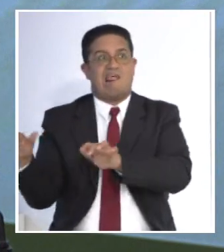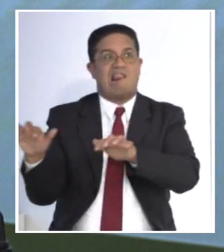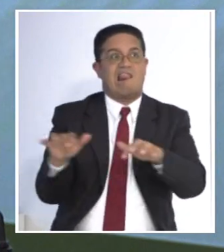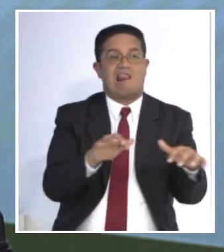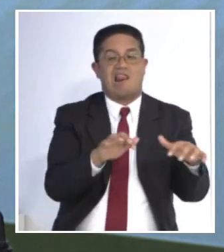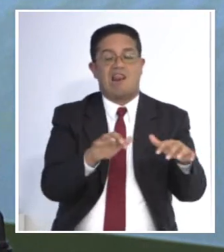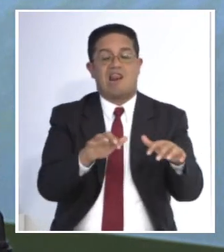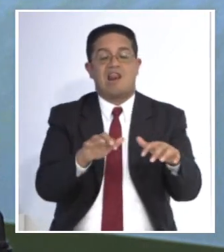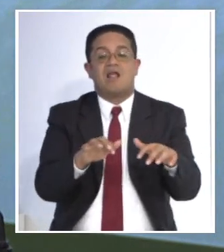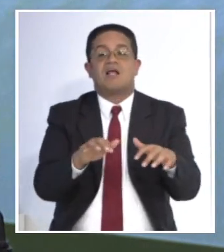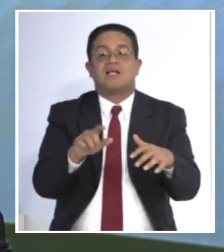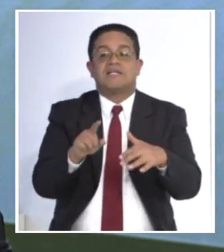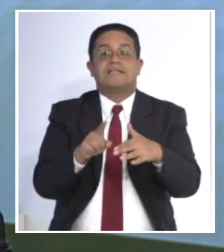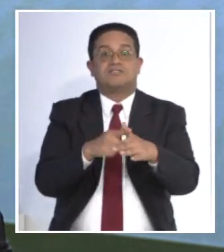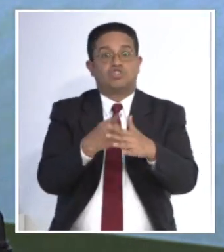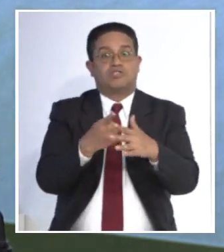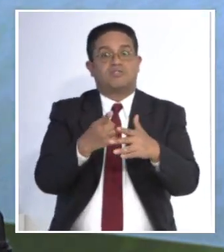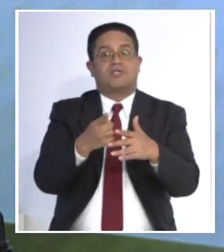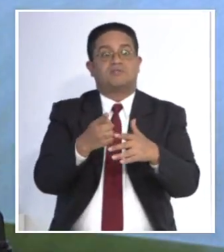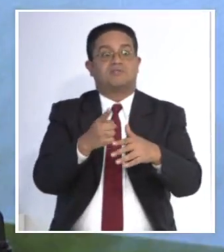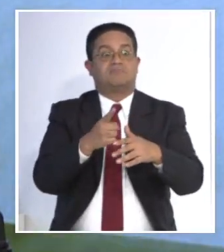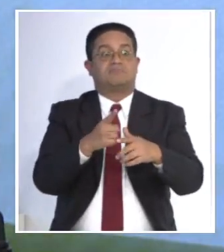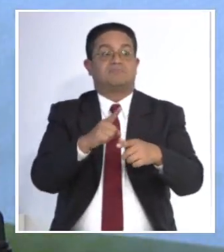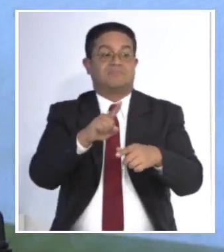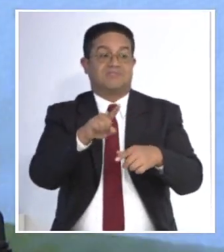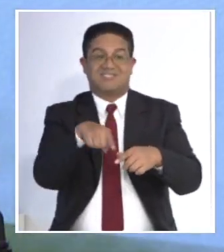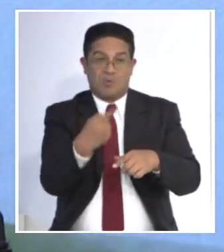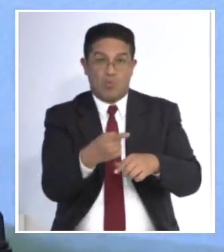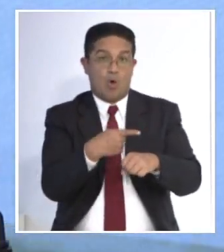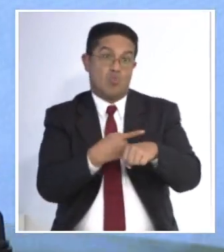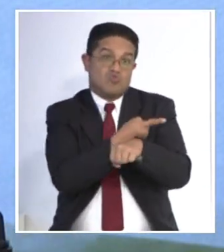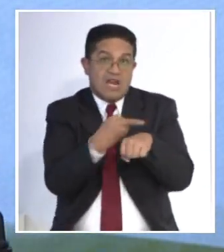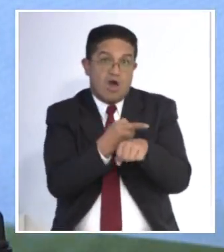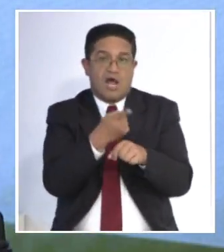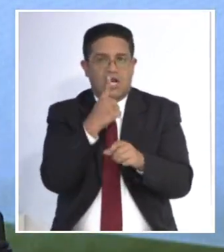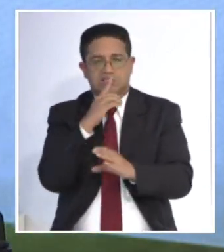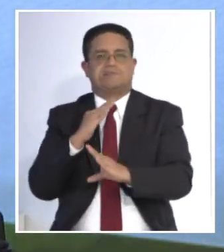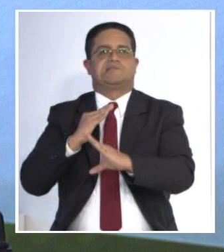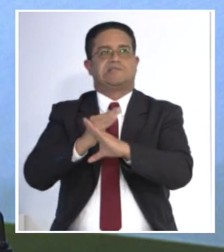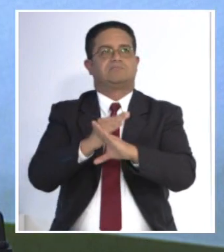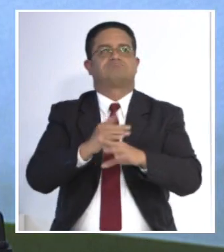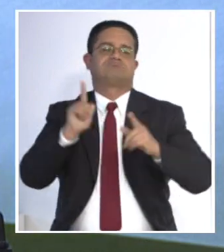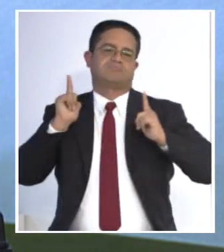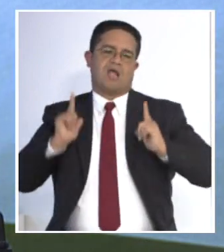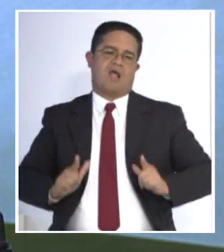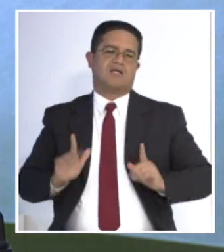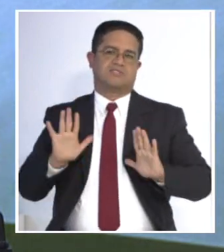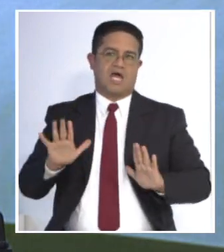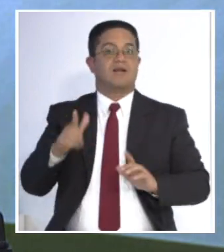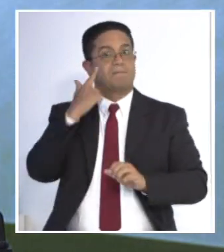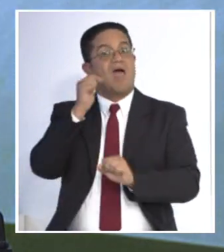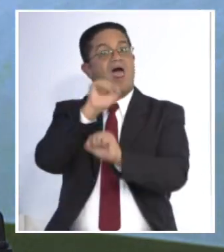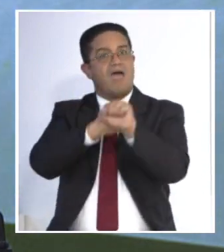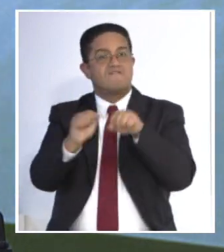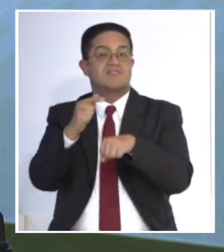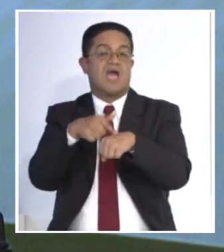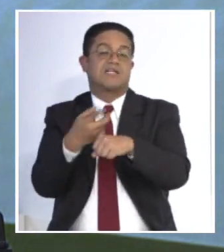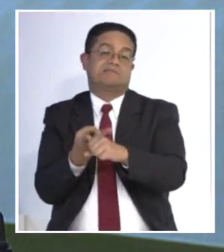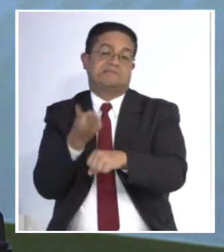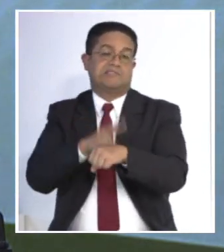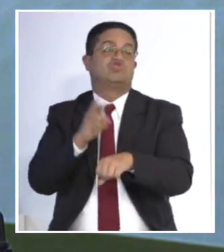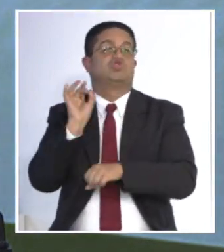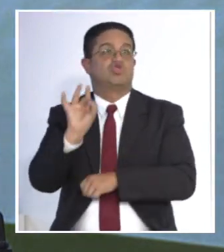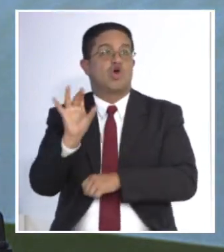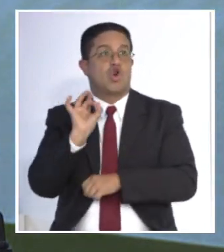minutos, y al determinado tiempo una pausa de por lo menos 5 minutos para hacer estiramiento de extensión y flexión de los